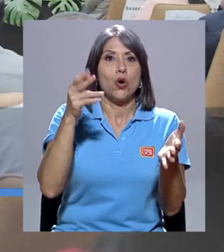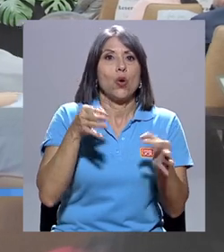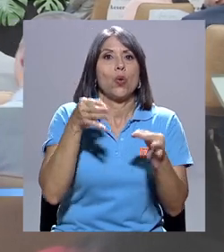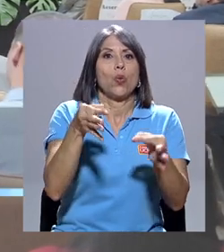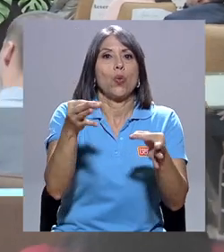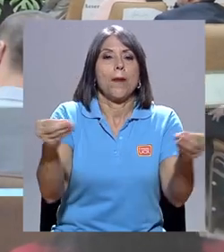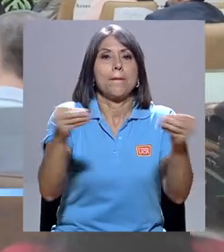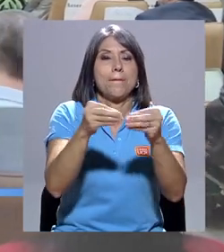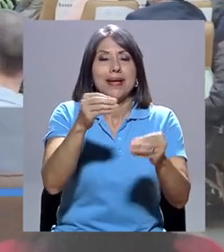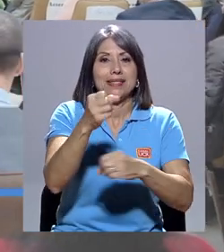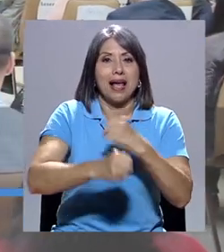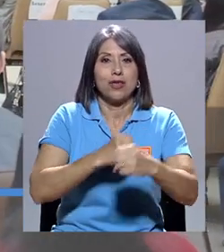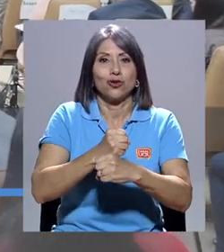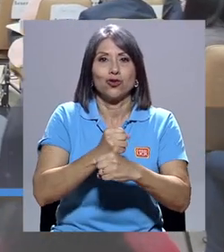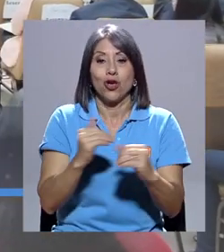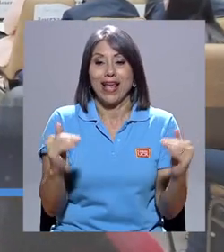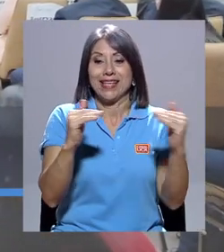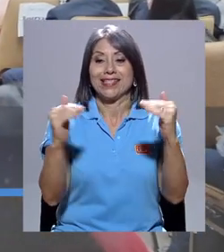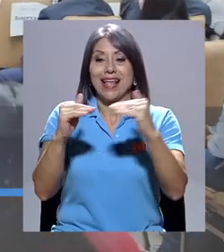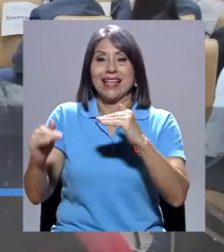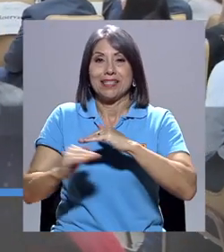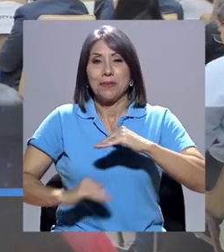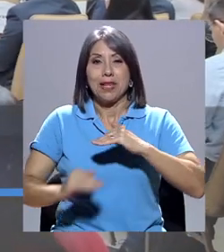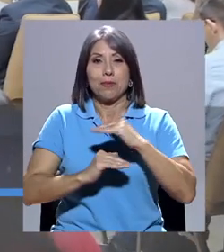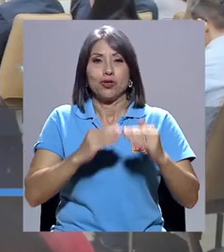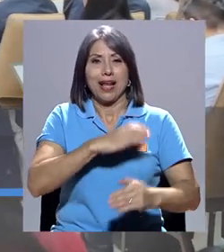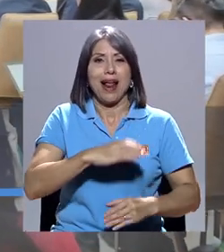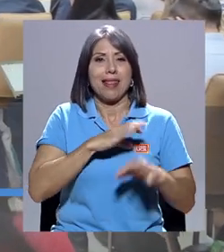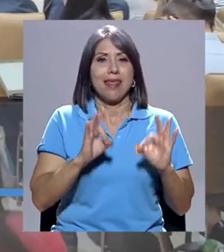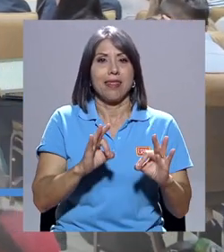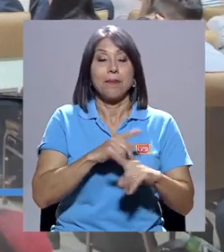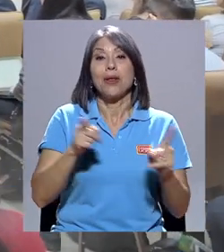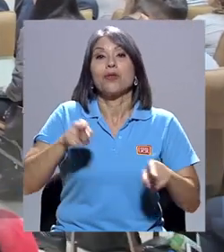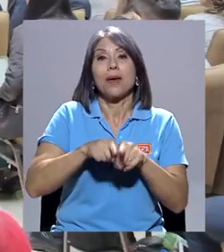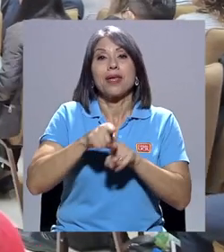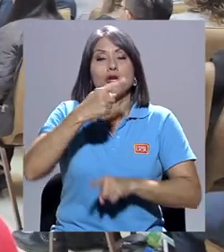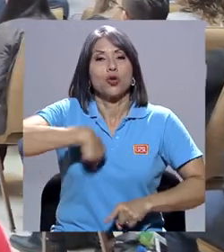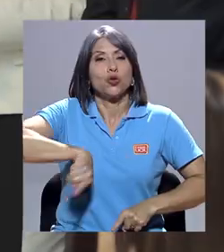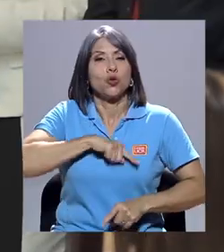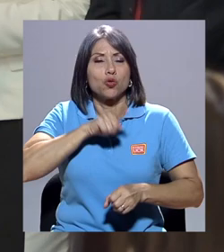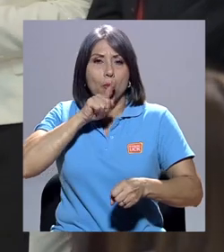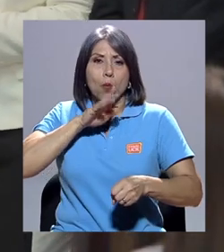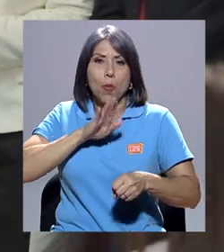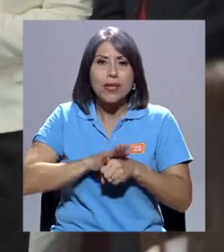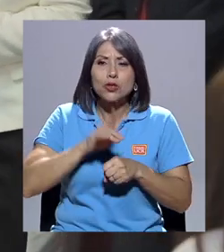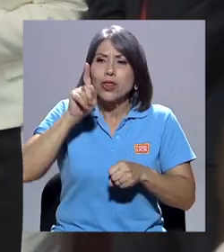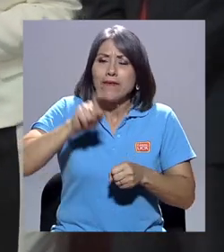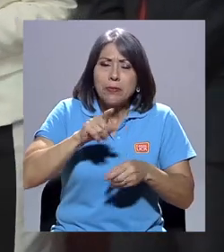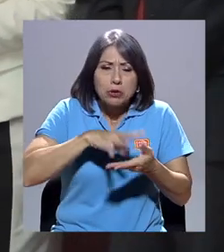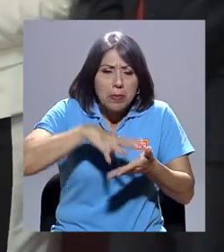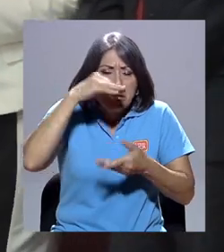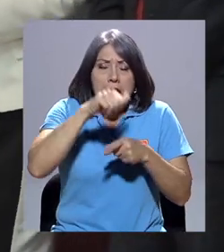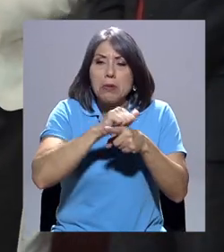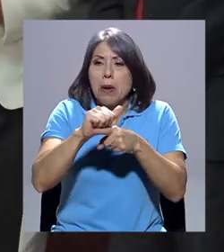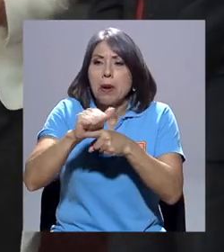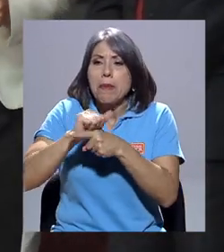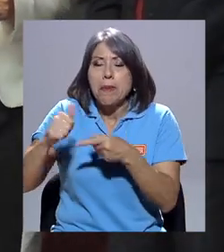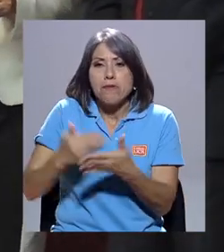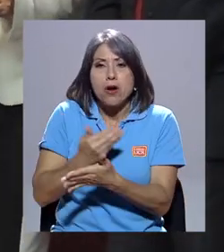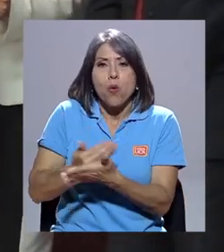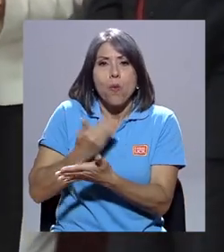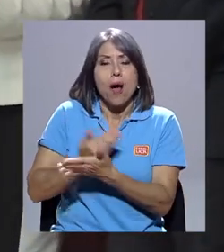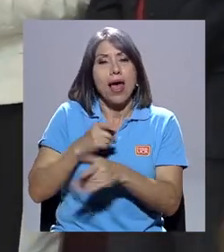mínimos de calidad docente pero tenemos el compromiso como universidad de estar constantemente renovando no sé actualizándolos según las demandas de nuestros campos